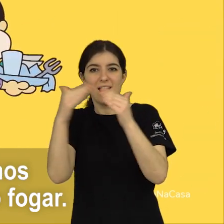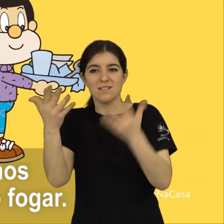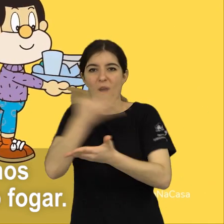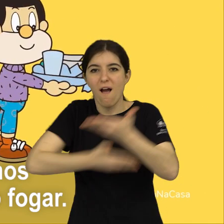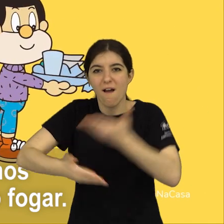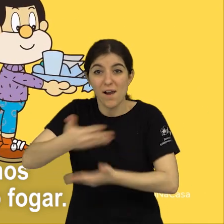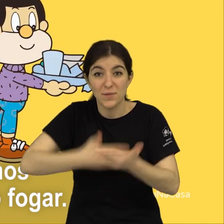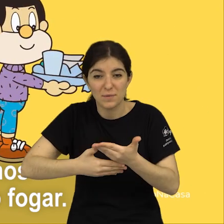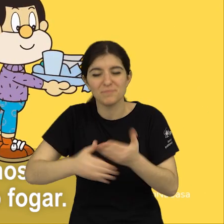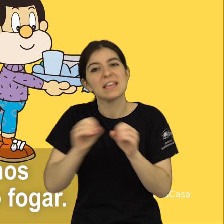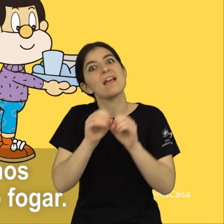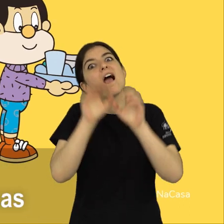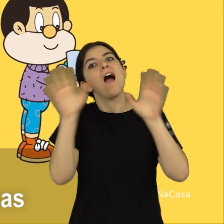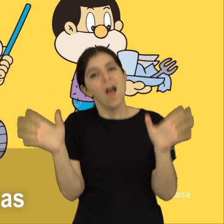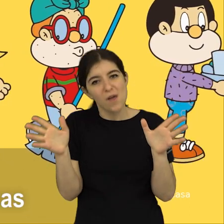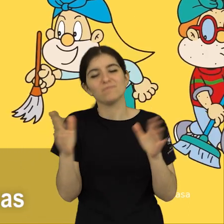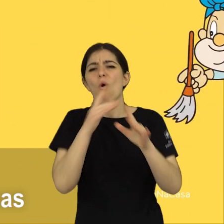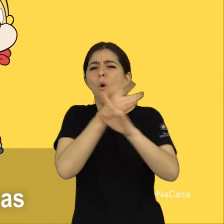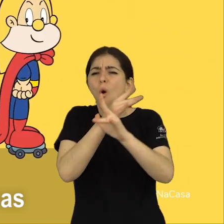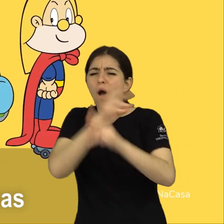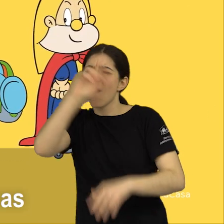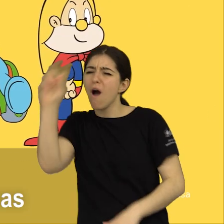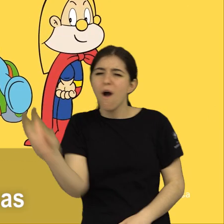fogar. E, por suposto, xogamos a unha